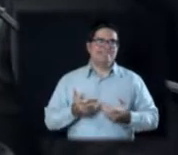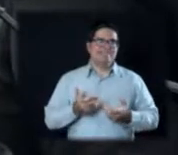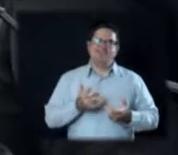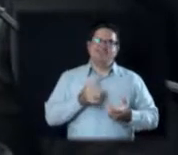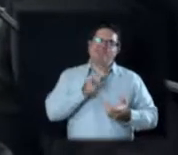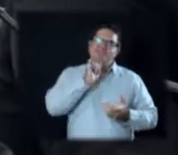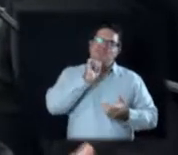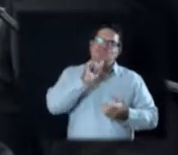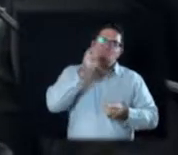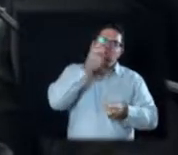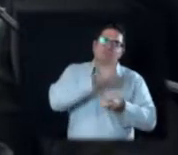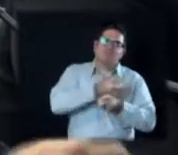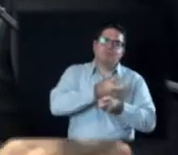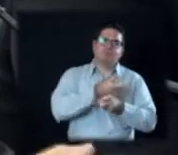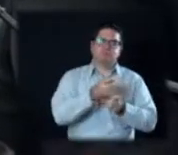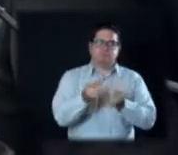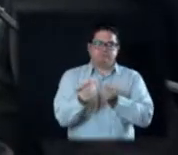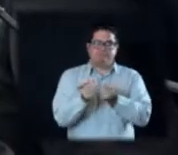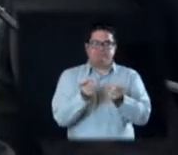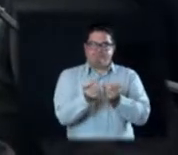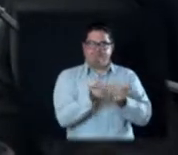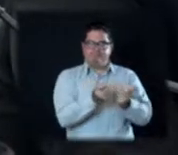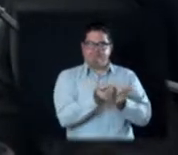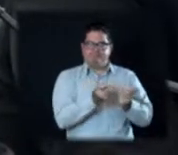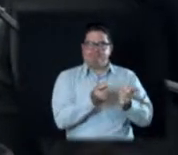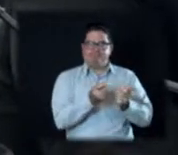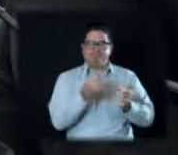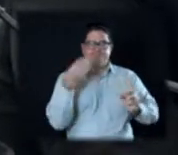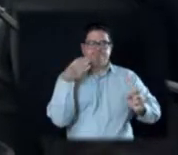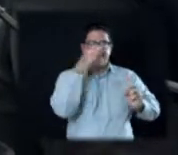Realmente no es tan difícil controlar